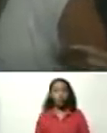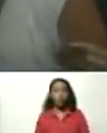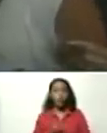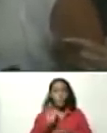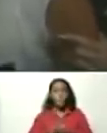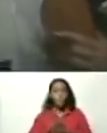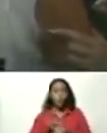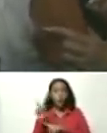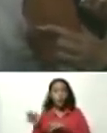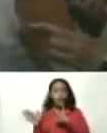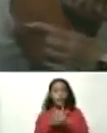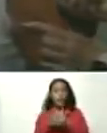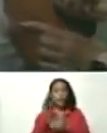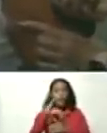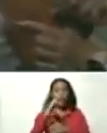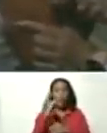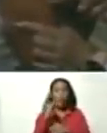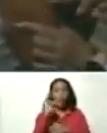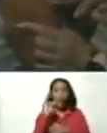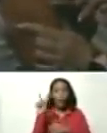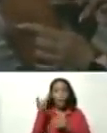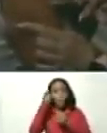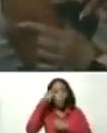Porque le cierra el CDI a la población.